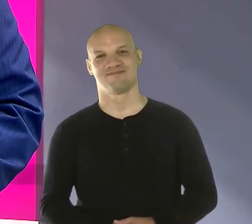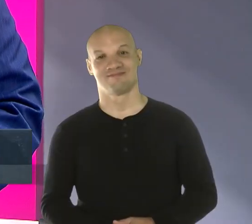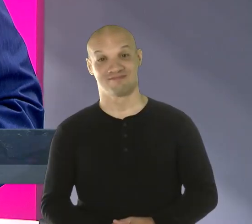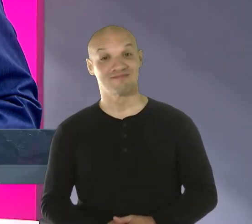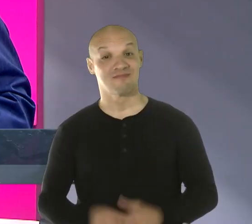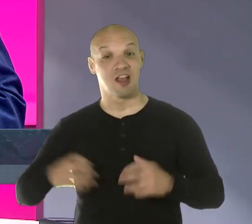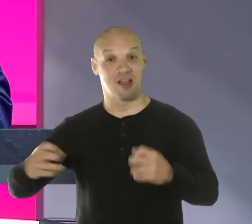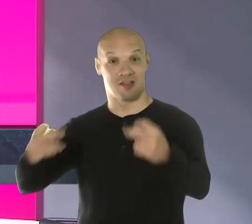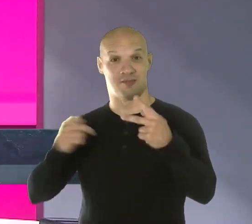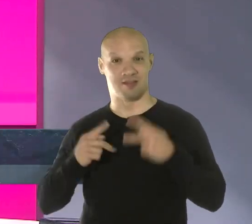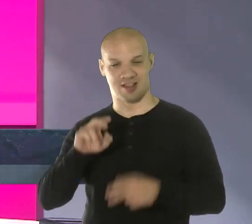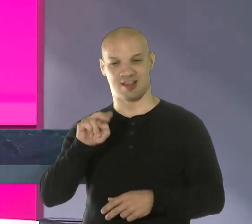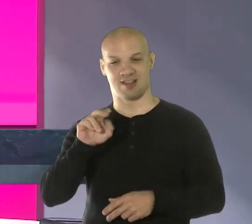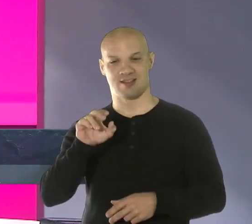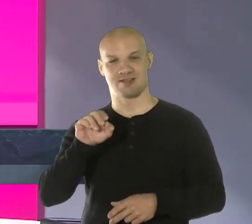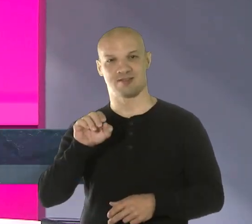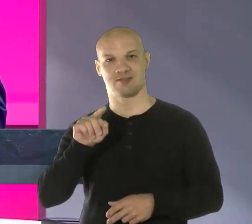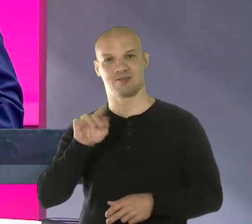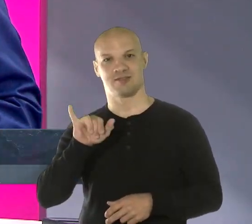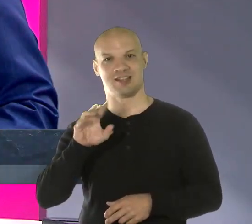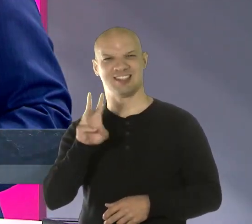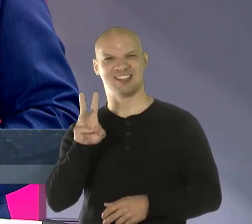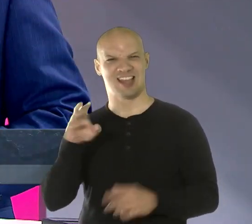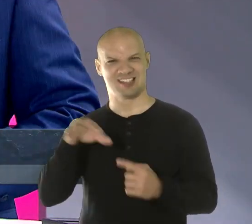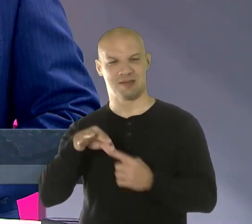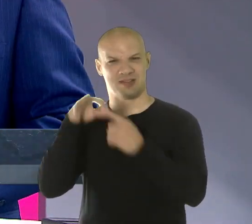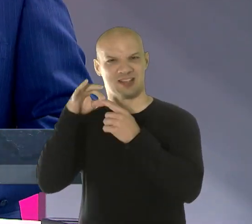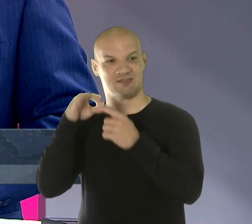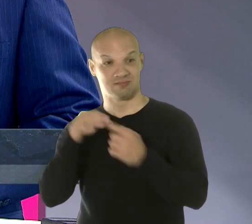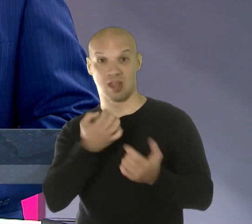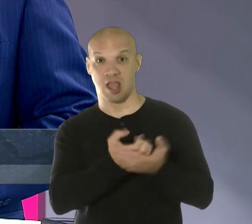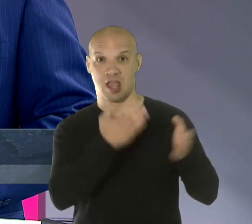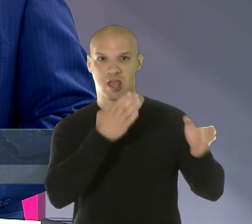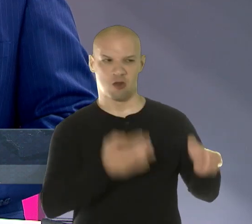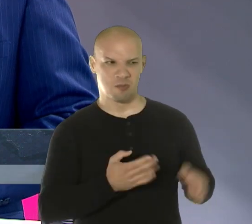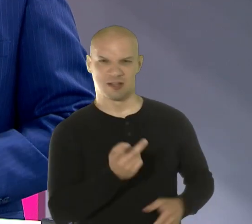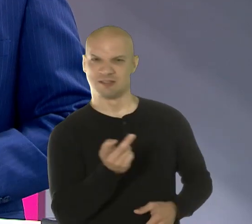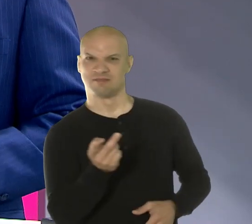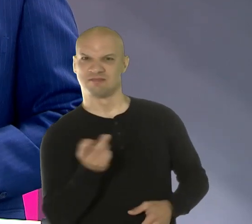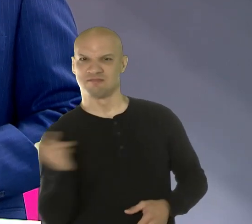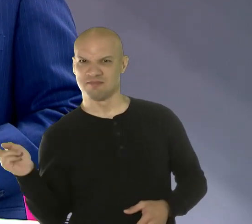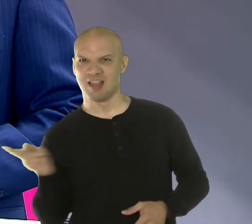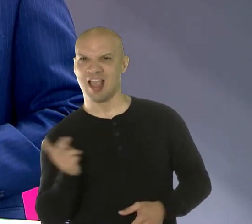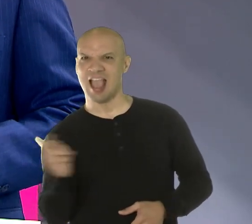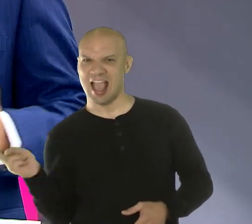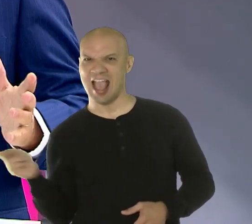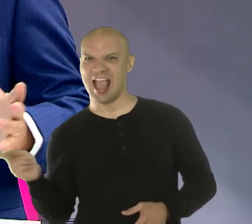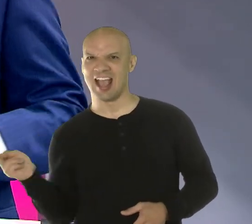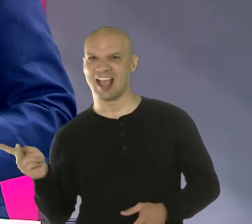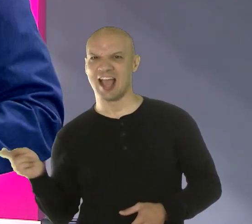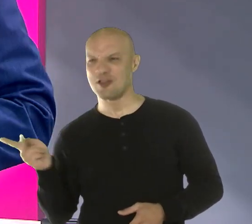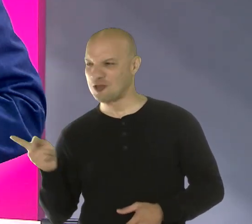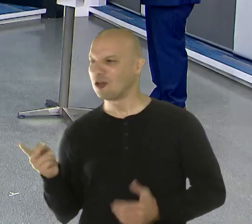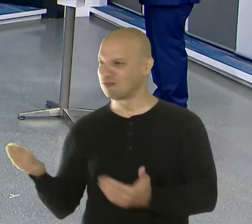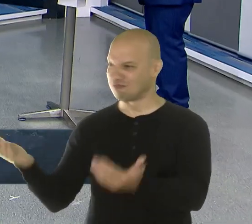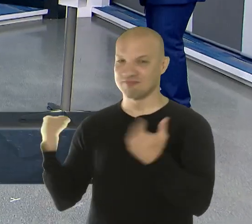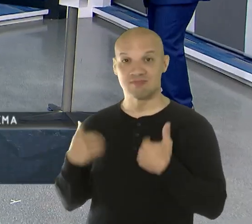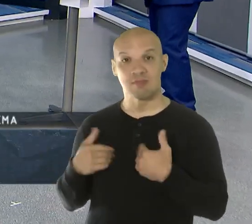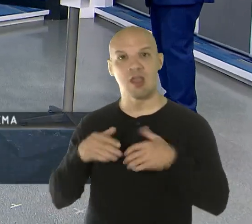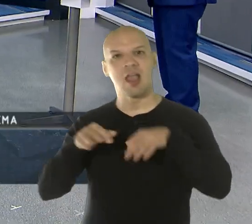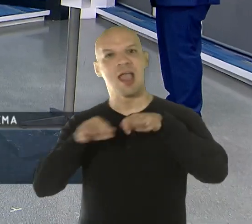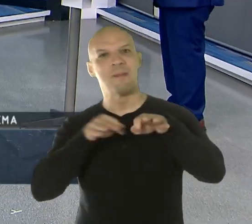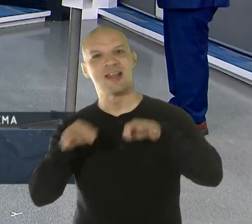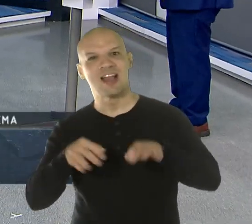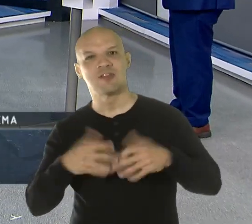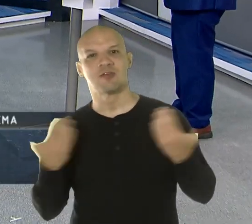Y de regreso a Noticias Especial, hoy con la visita de los economistas Heriberto Martínez Otero y Francisco Montalvo Fiol. Estamos tocando el tema